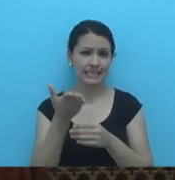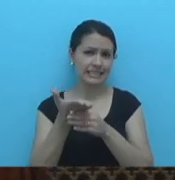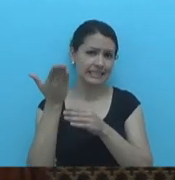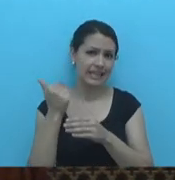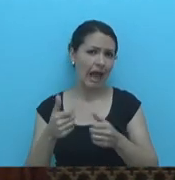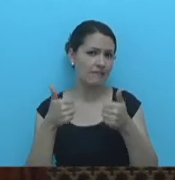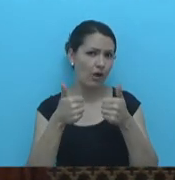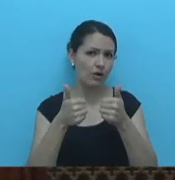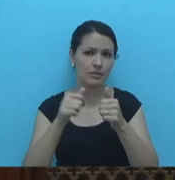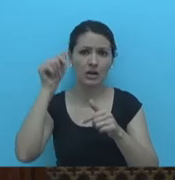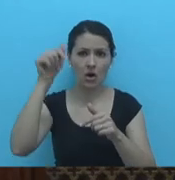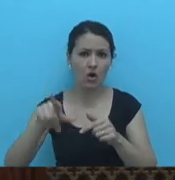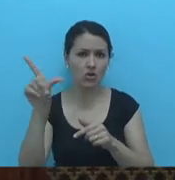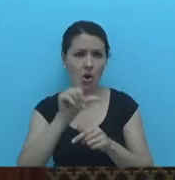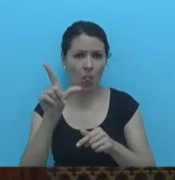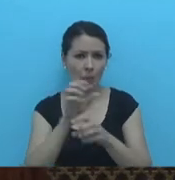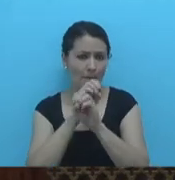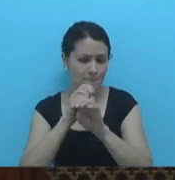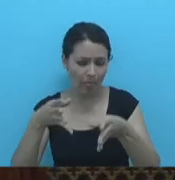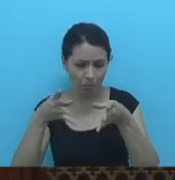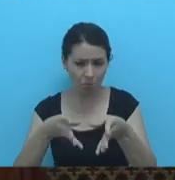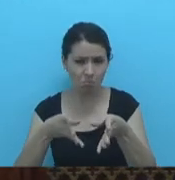de hierros deteriorados, tenemos que hacer algo.